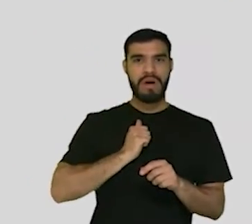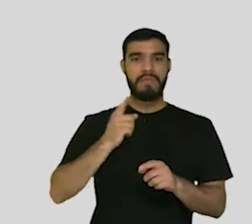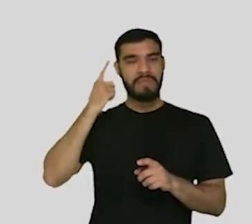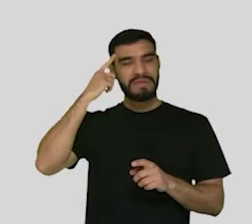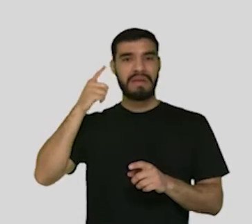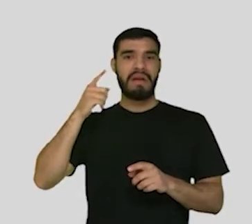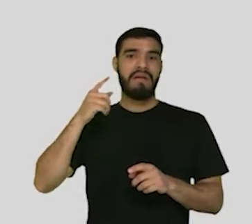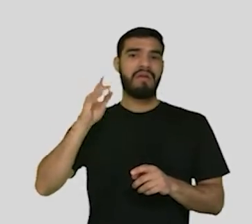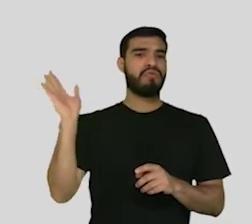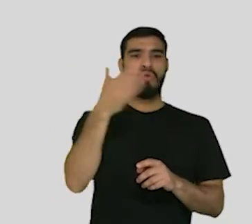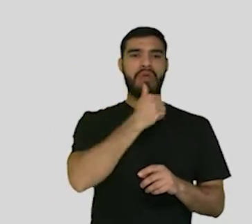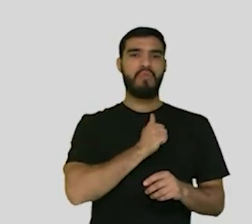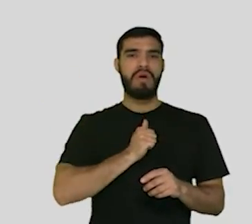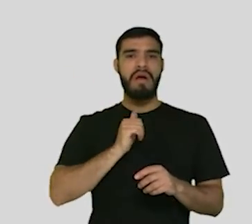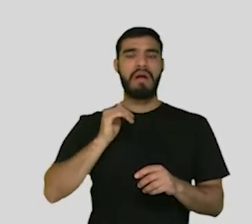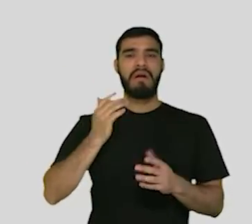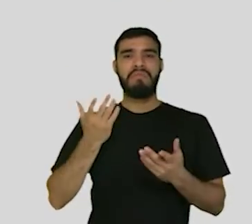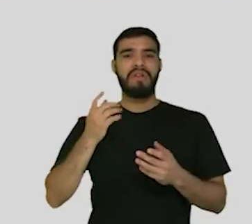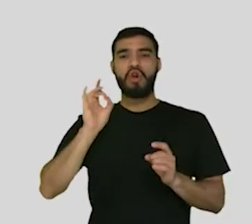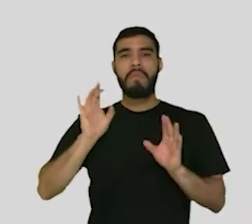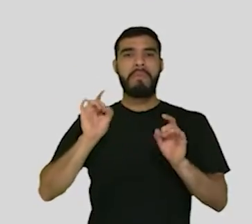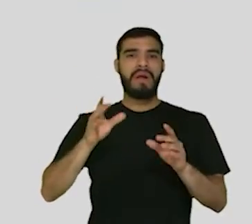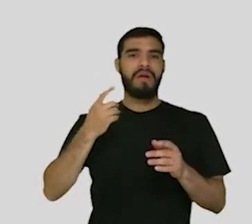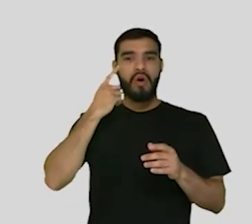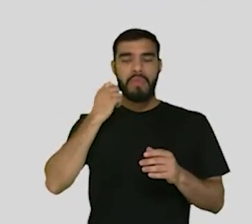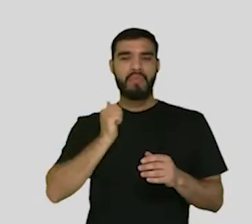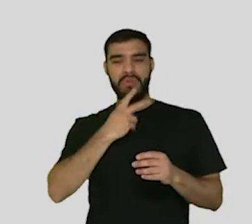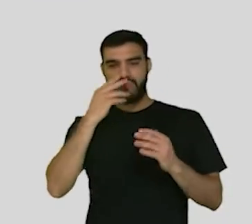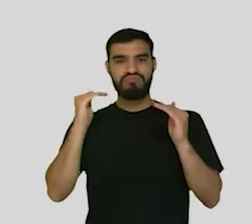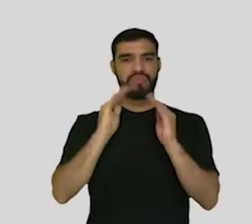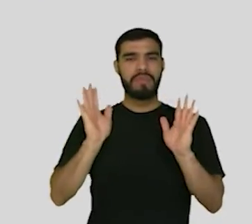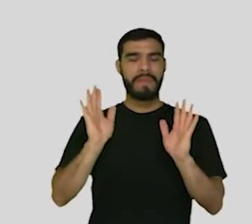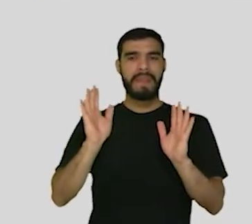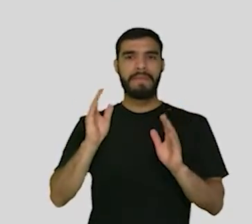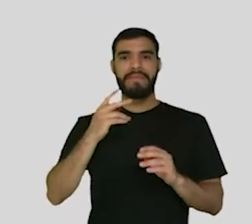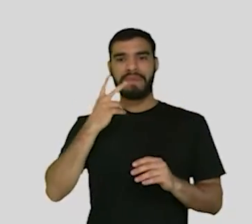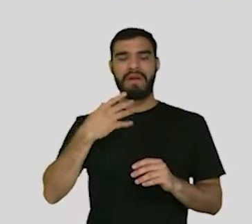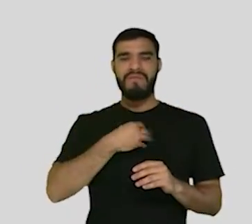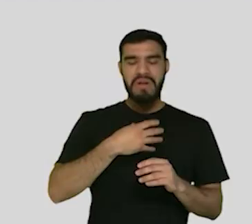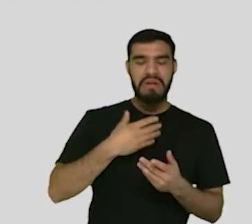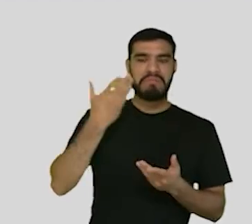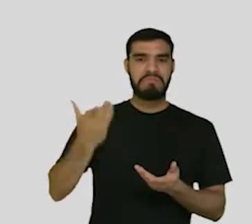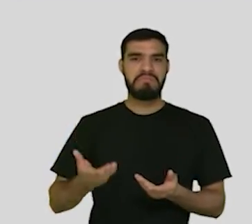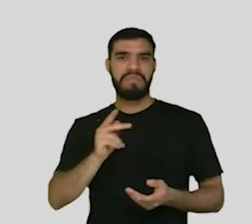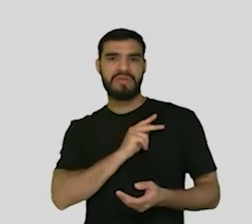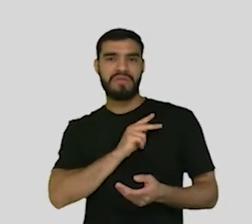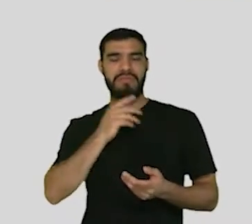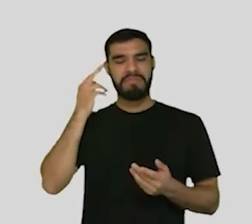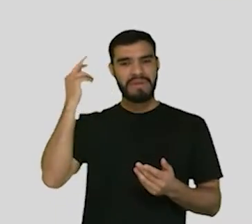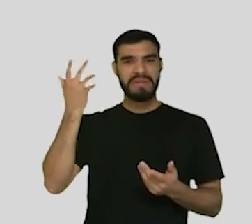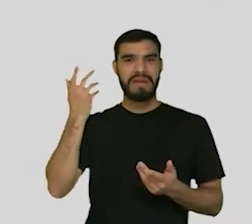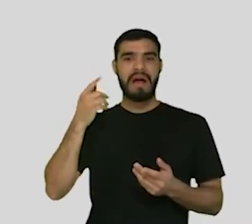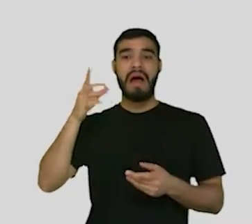upeisa, te coten vea yepa, ya esa cuábana, ñemeja, o pajendar upe yepa,